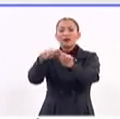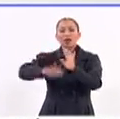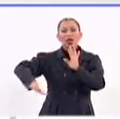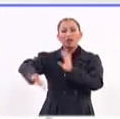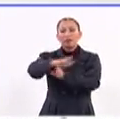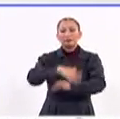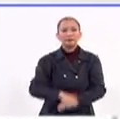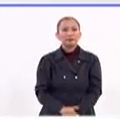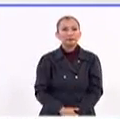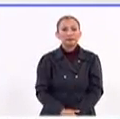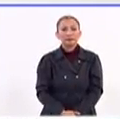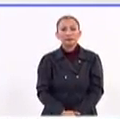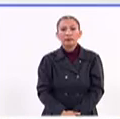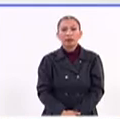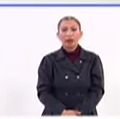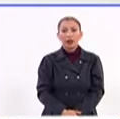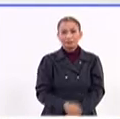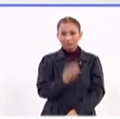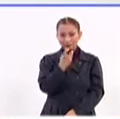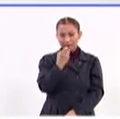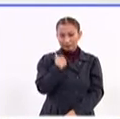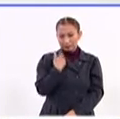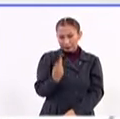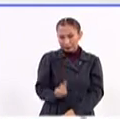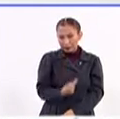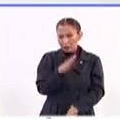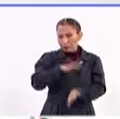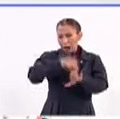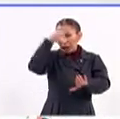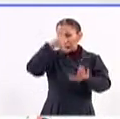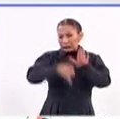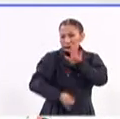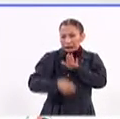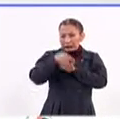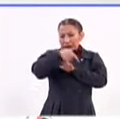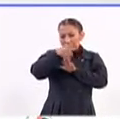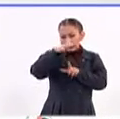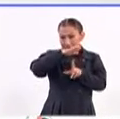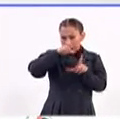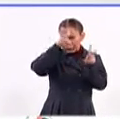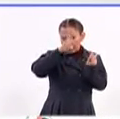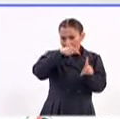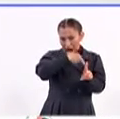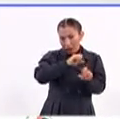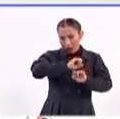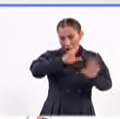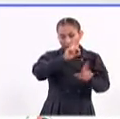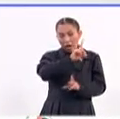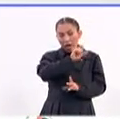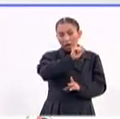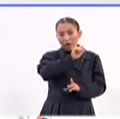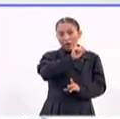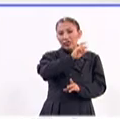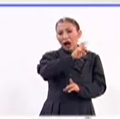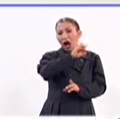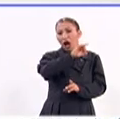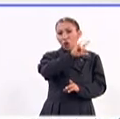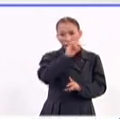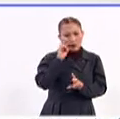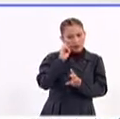lo que conocemos. Precisamente, doctor, me gustaría que profundizáramos un poco más en este aspecto. Por supuesto que Darwin, pues bueno,